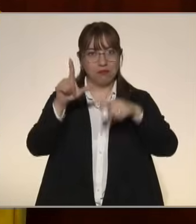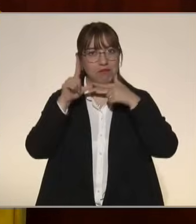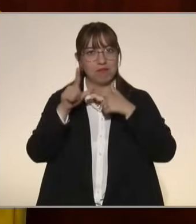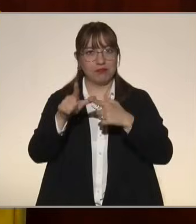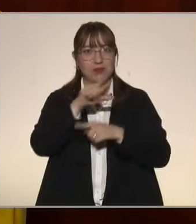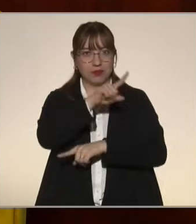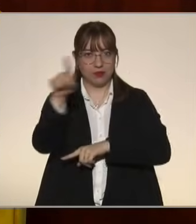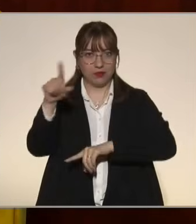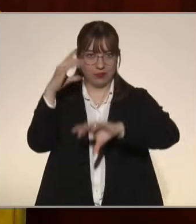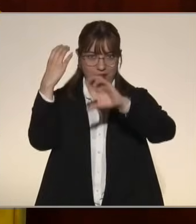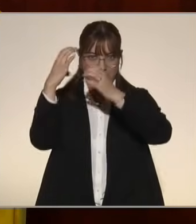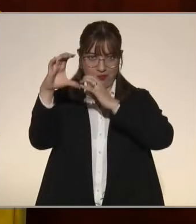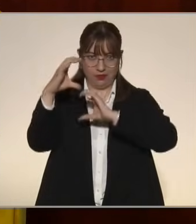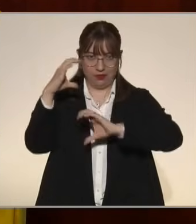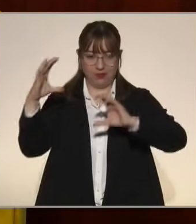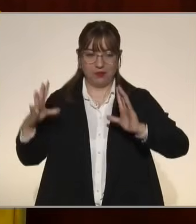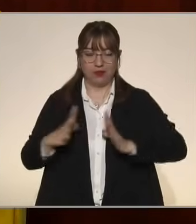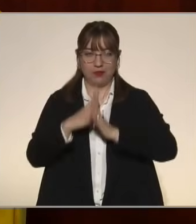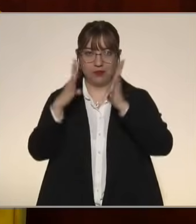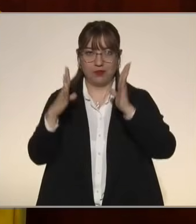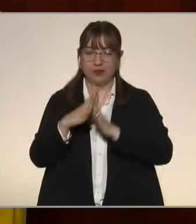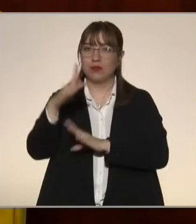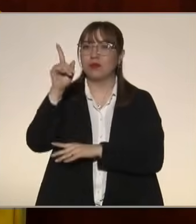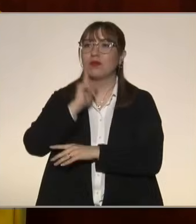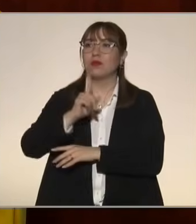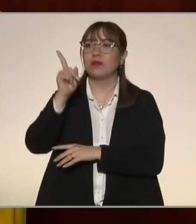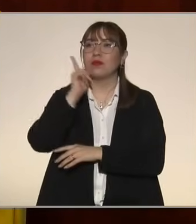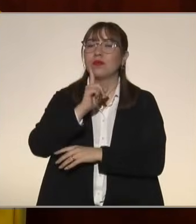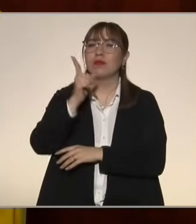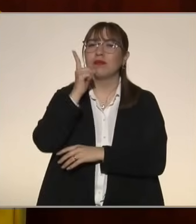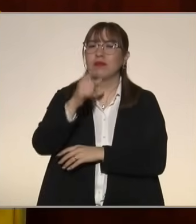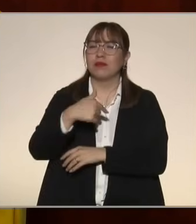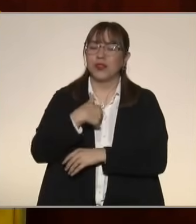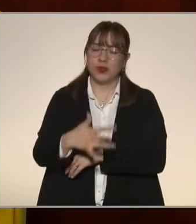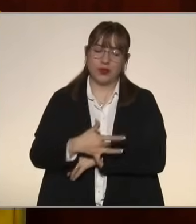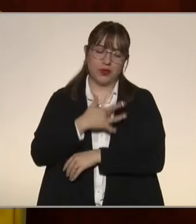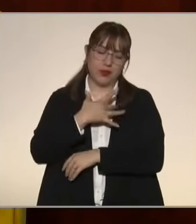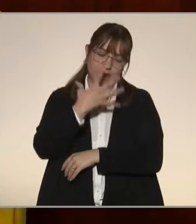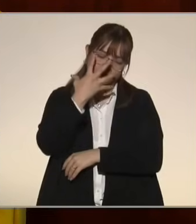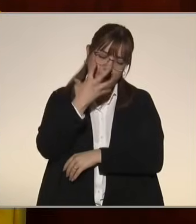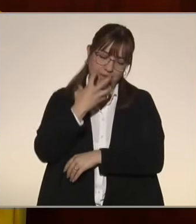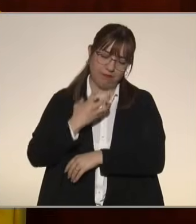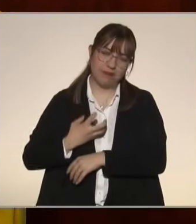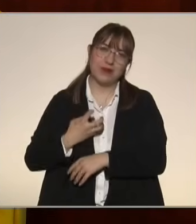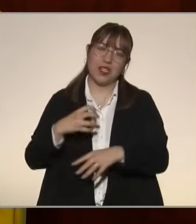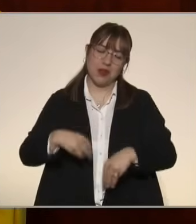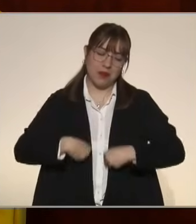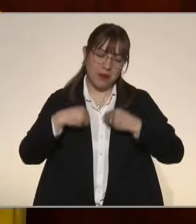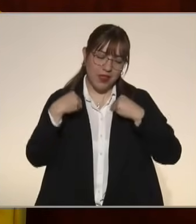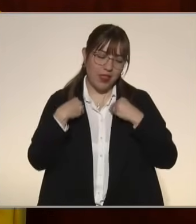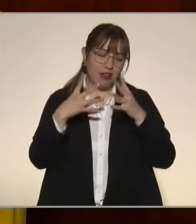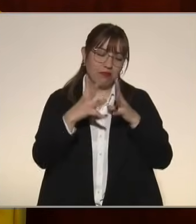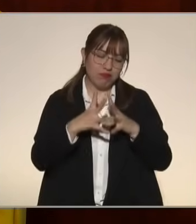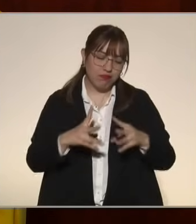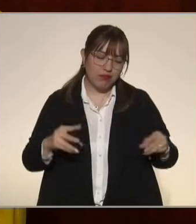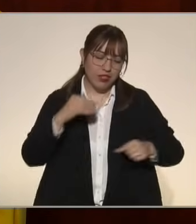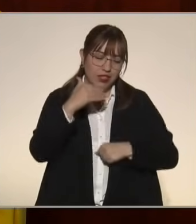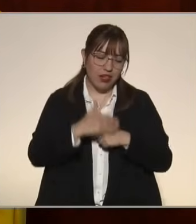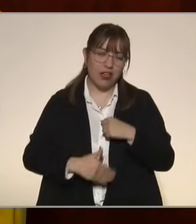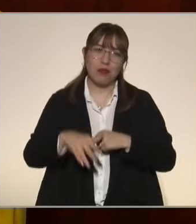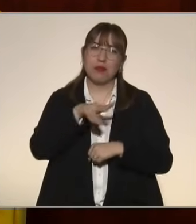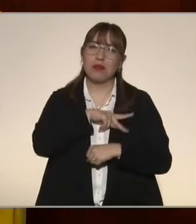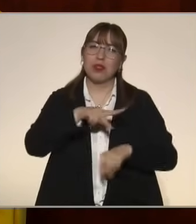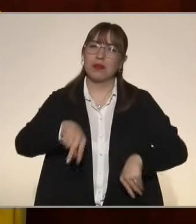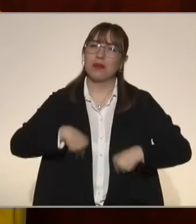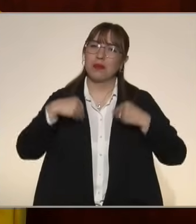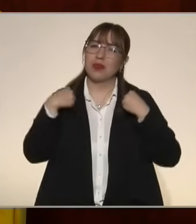participaciones. Juárez Gris nos cuenta por Facebook: melancolía por ver cómo se va la vida y sentir que la he desaprovechado.